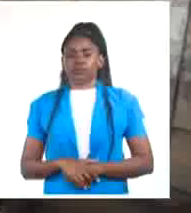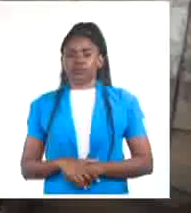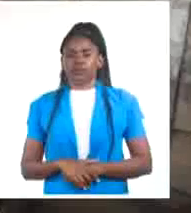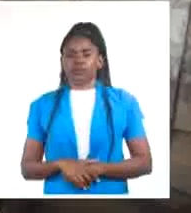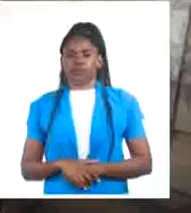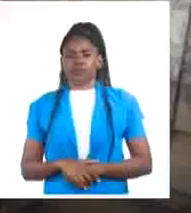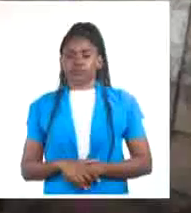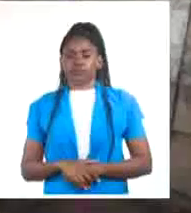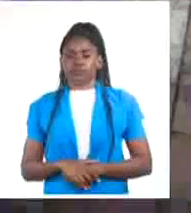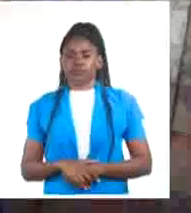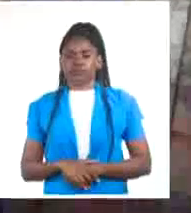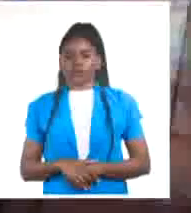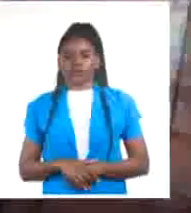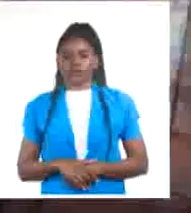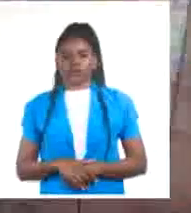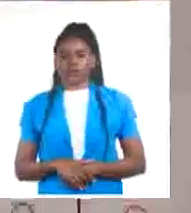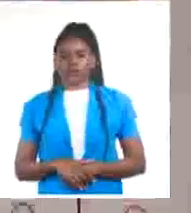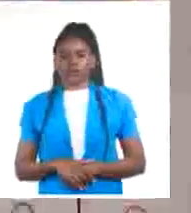de la Televisión Cubana.